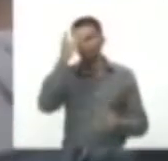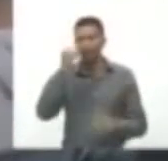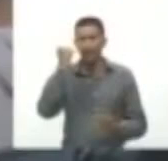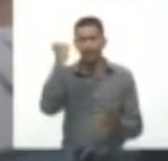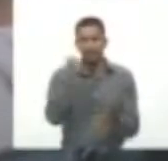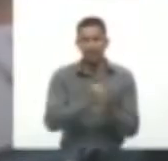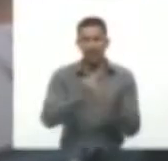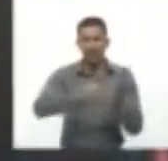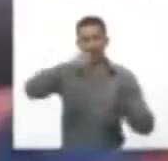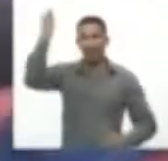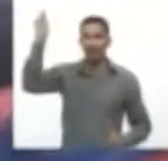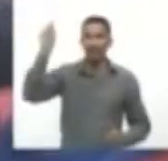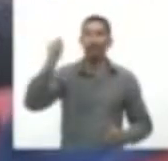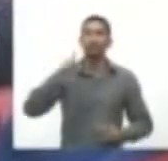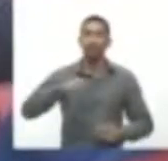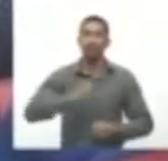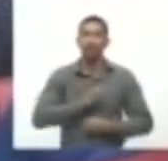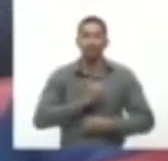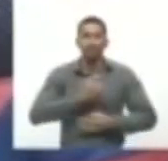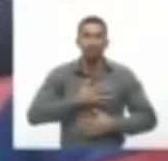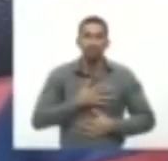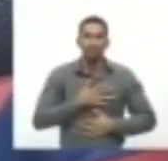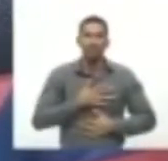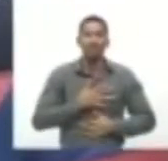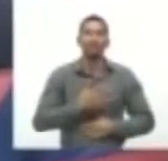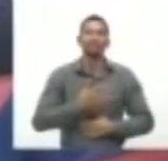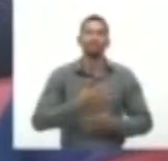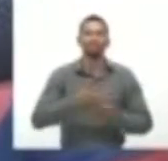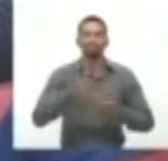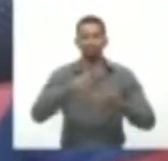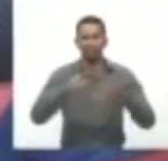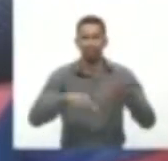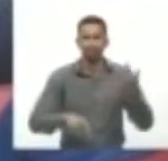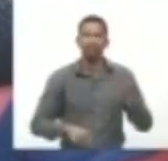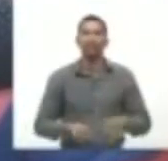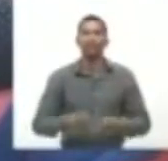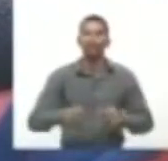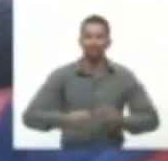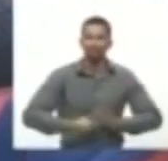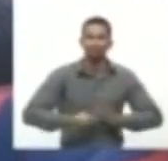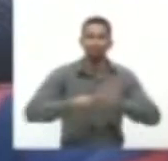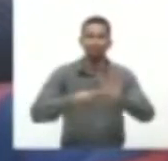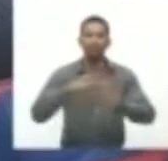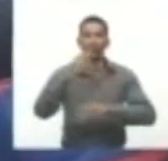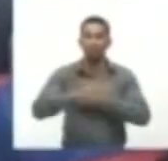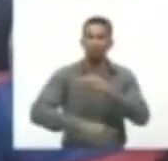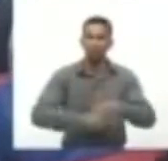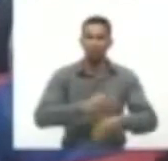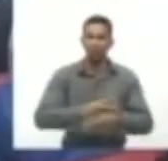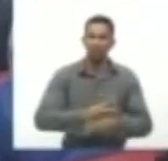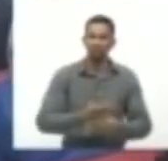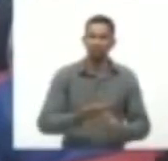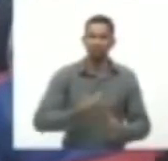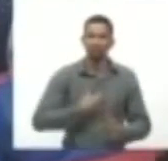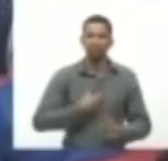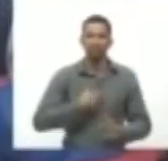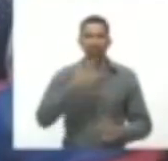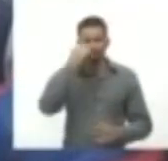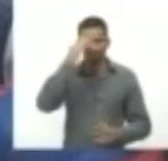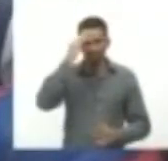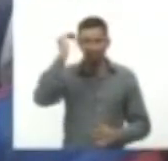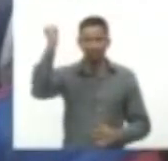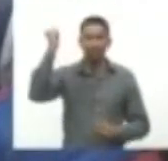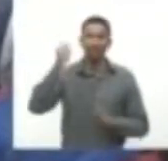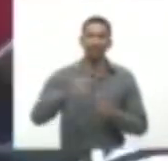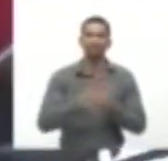brindar muchas oportunidades. Fue demostrarle al mundo lo que poseemos, los talentos que poseemos los estudiantes egresados